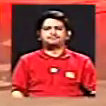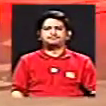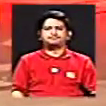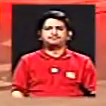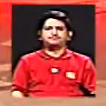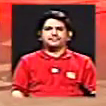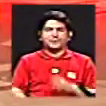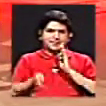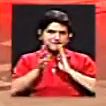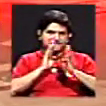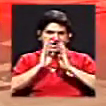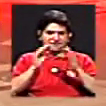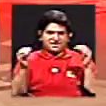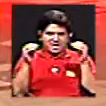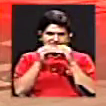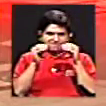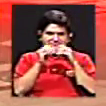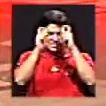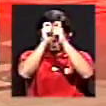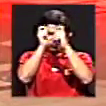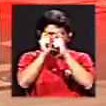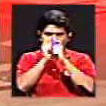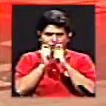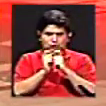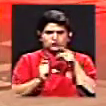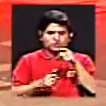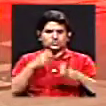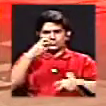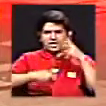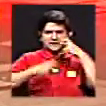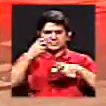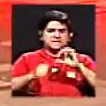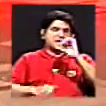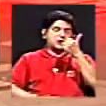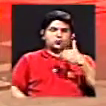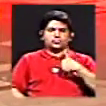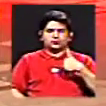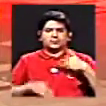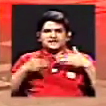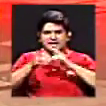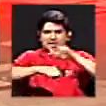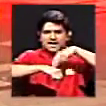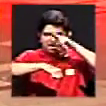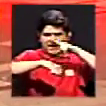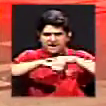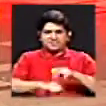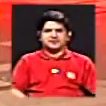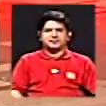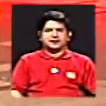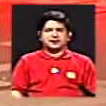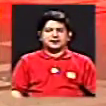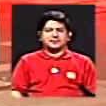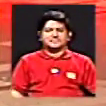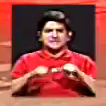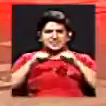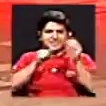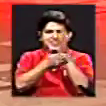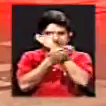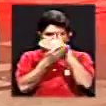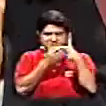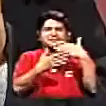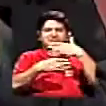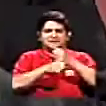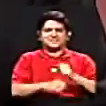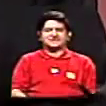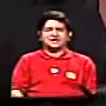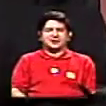hablar de más detalles acerca de este problema y otros que tiene nuestra red vial, lo haremos en el siguiente